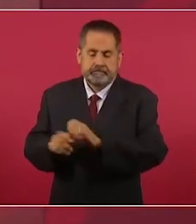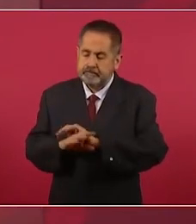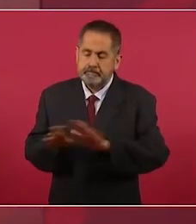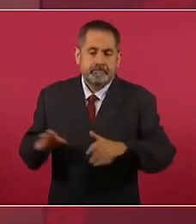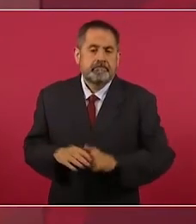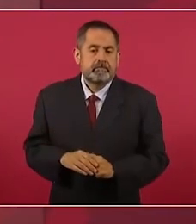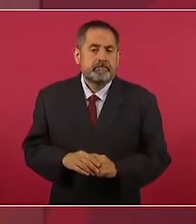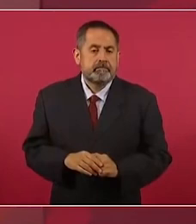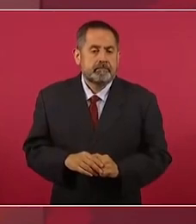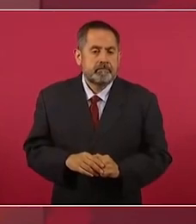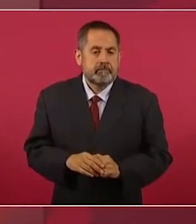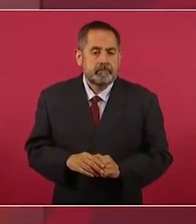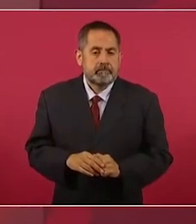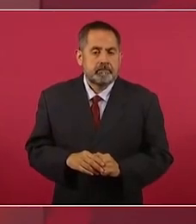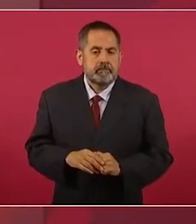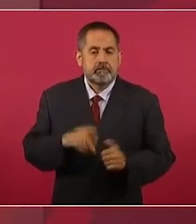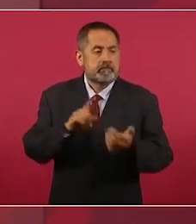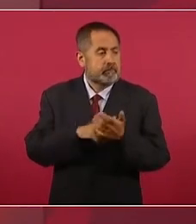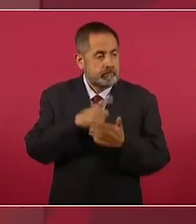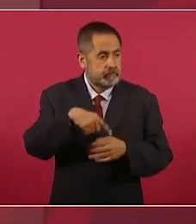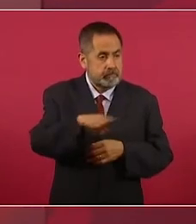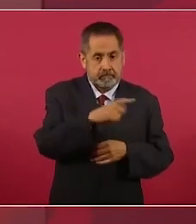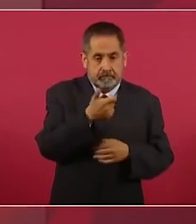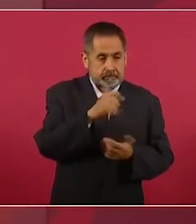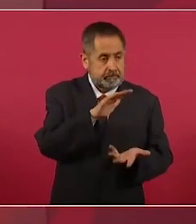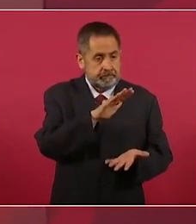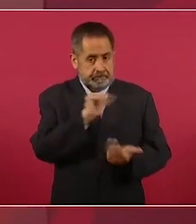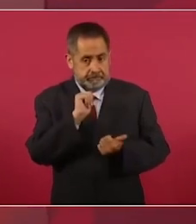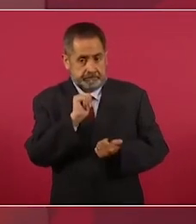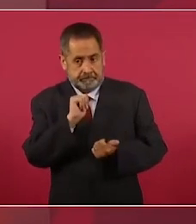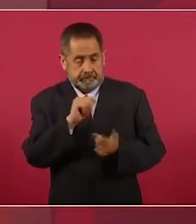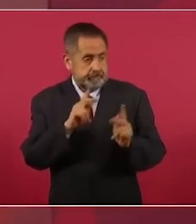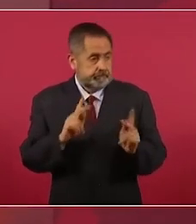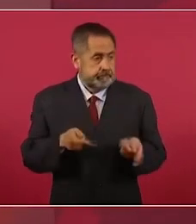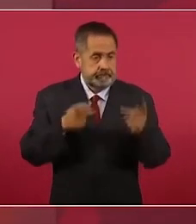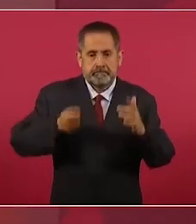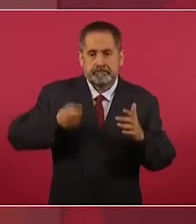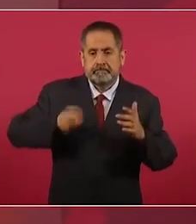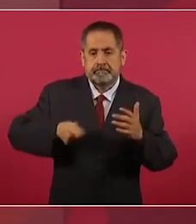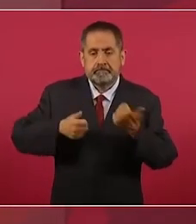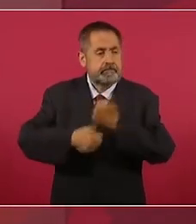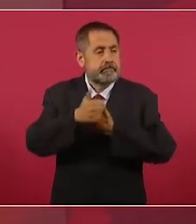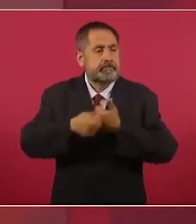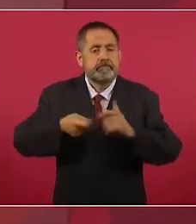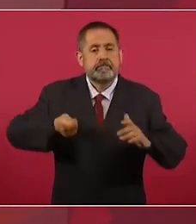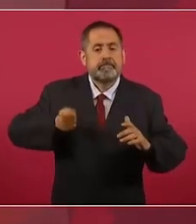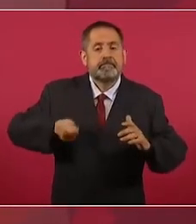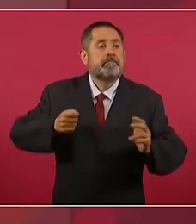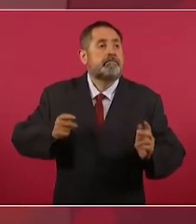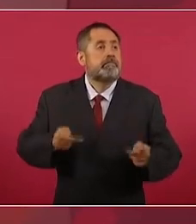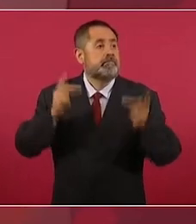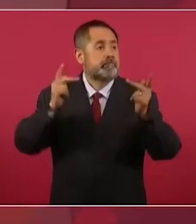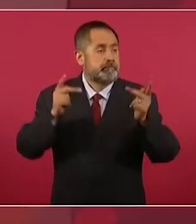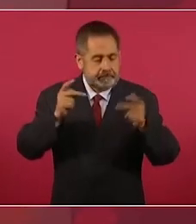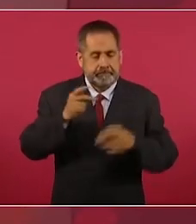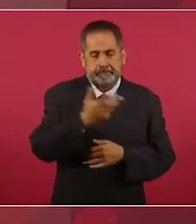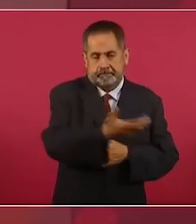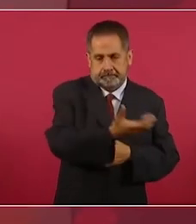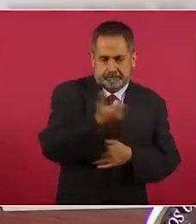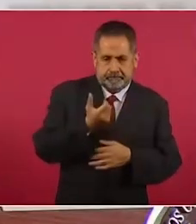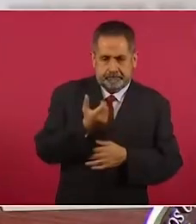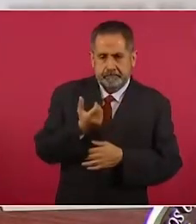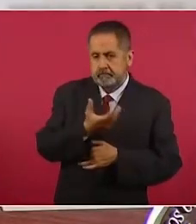Que todo lo que se obtenga con la subasta va a ir